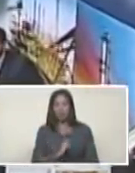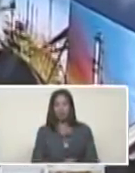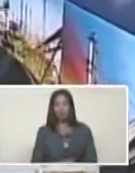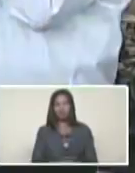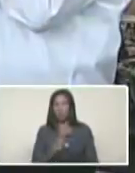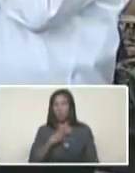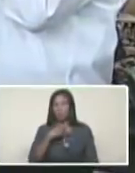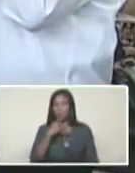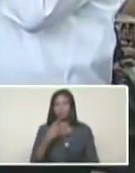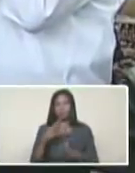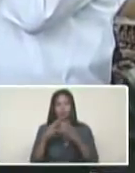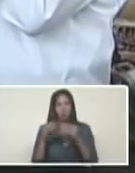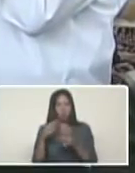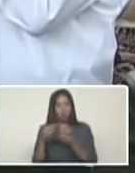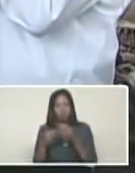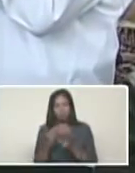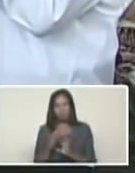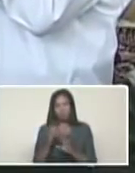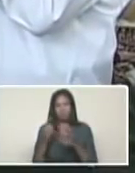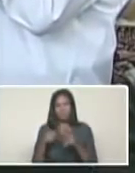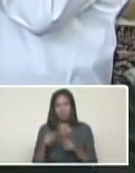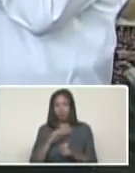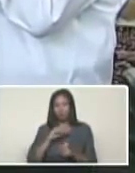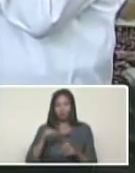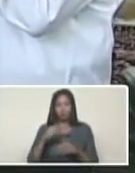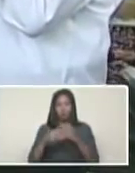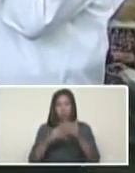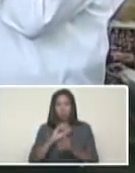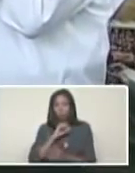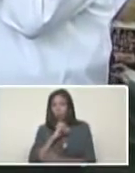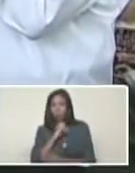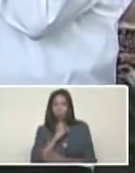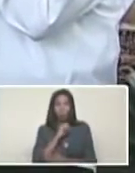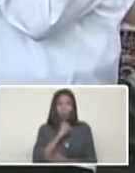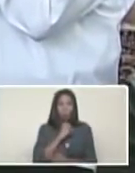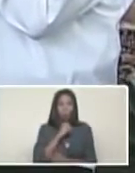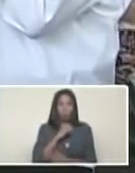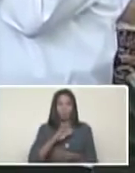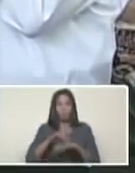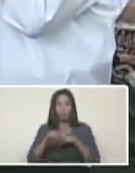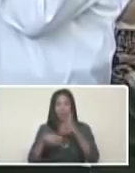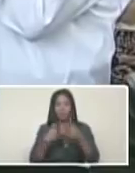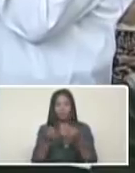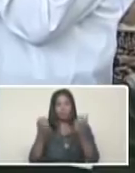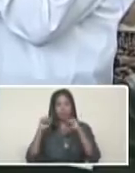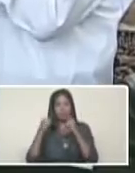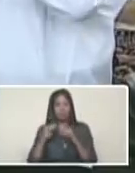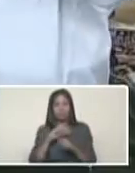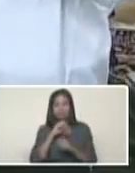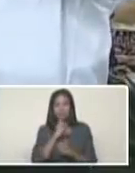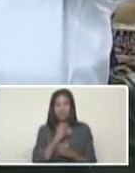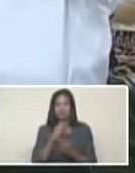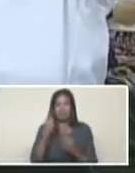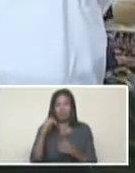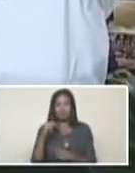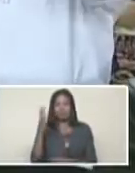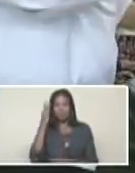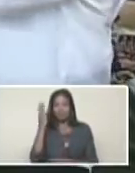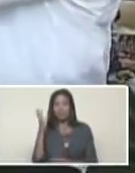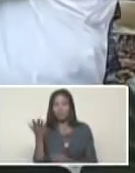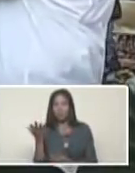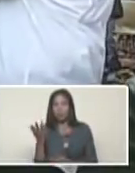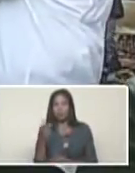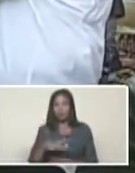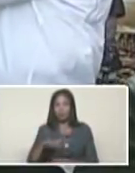podemos decir todo lo que estamos haciendo, tenemos que hacer las cosas en secreto. Los próximos ejercicios secretos que tenemos, ya saben cuándo y